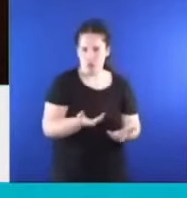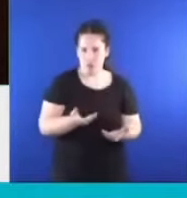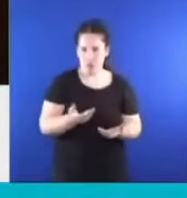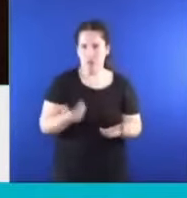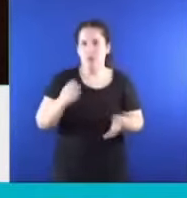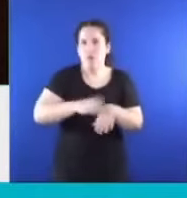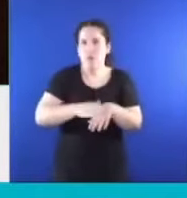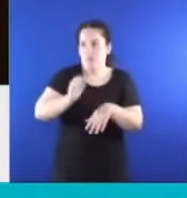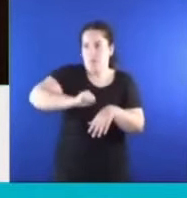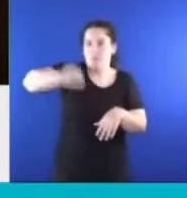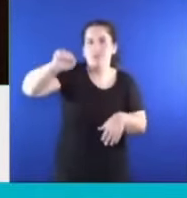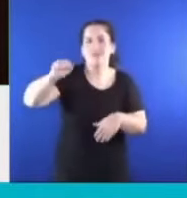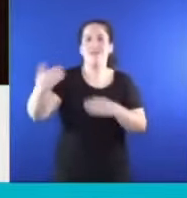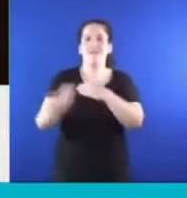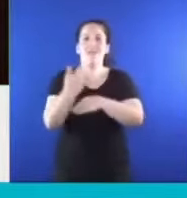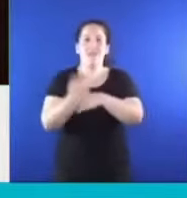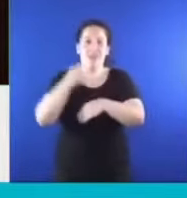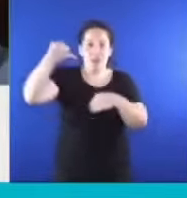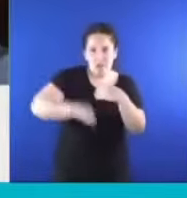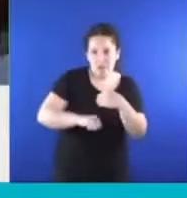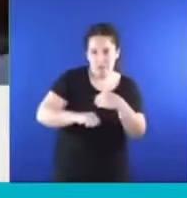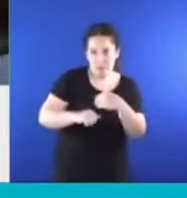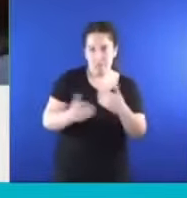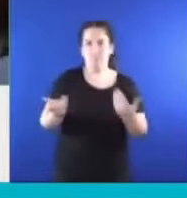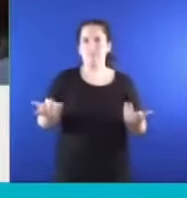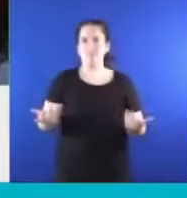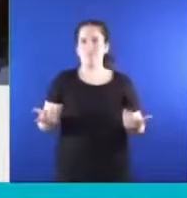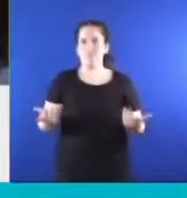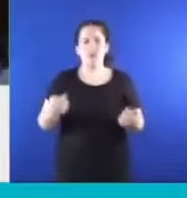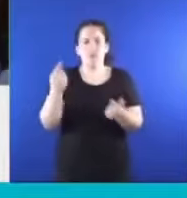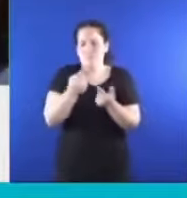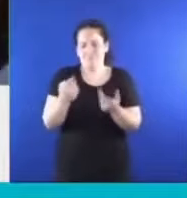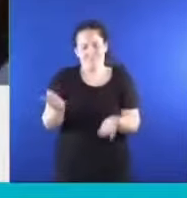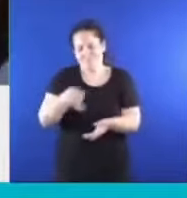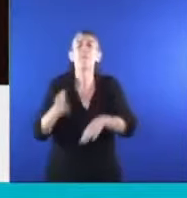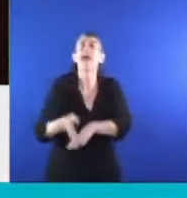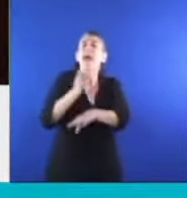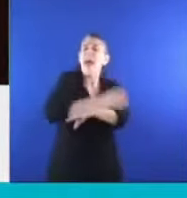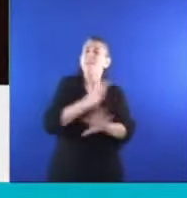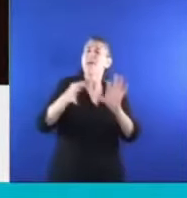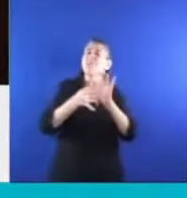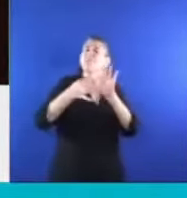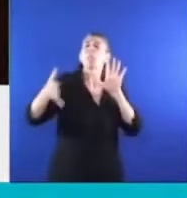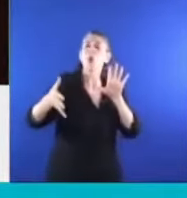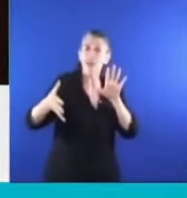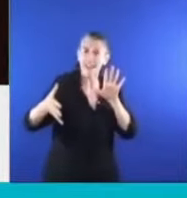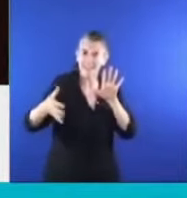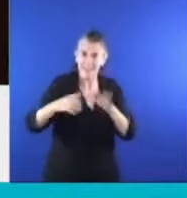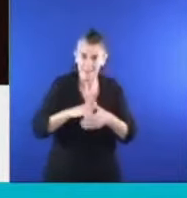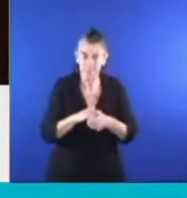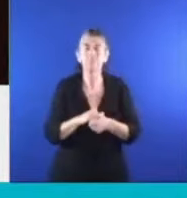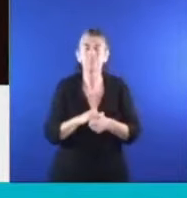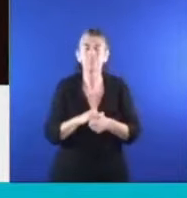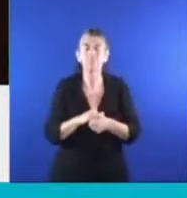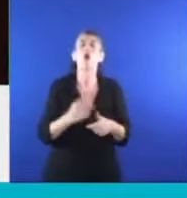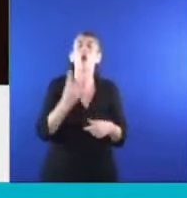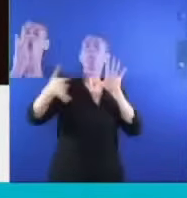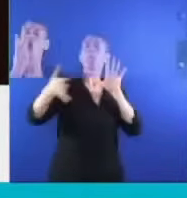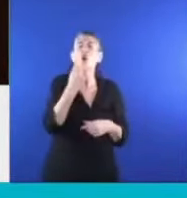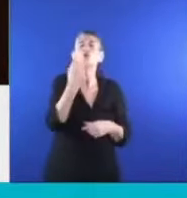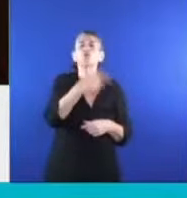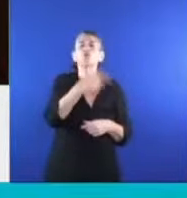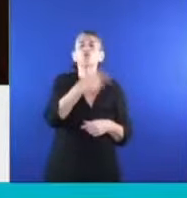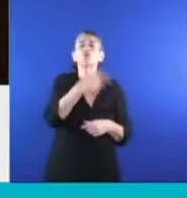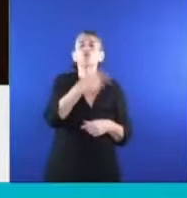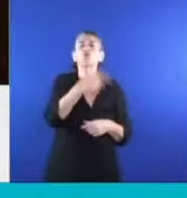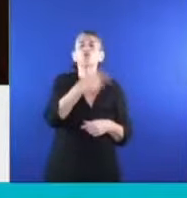una inflación producto del déficit cubierto con emisión. Todo esto es un disparate. Corresponde analizar en especial 2 renglones del recorte